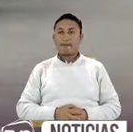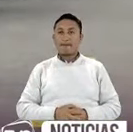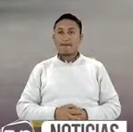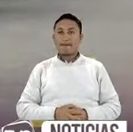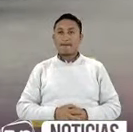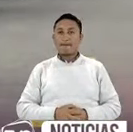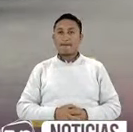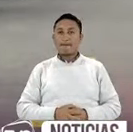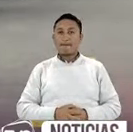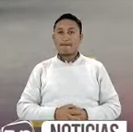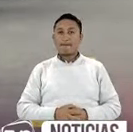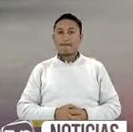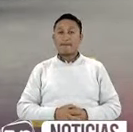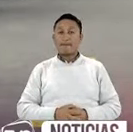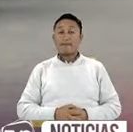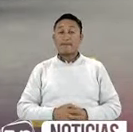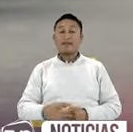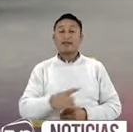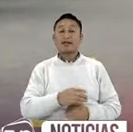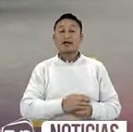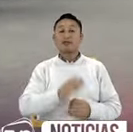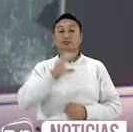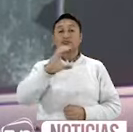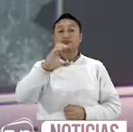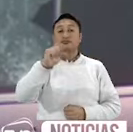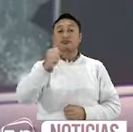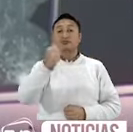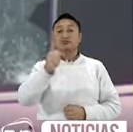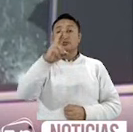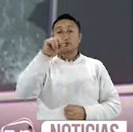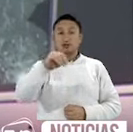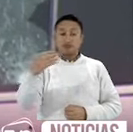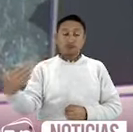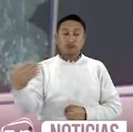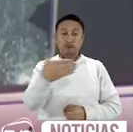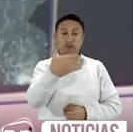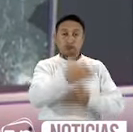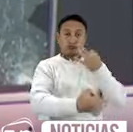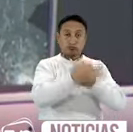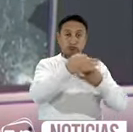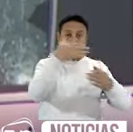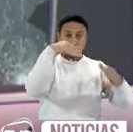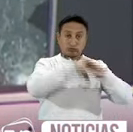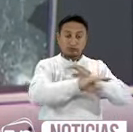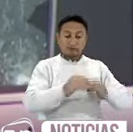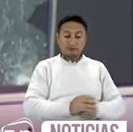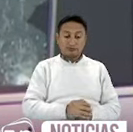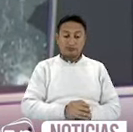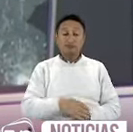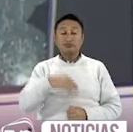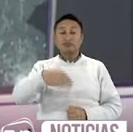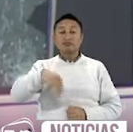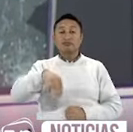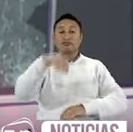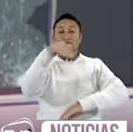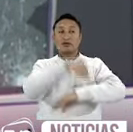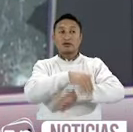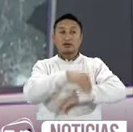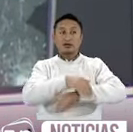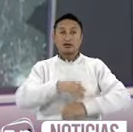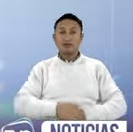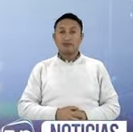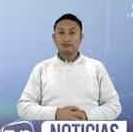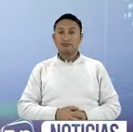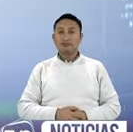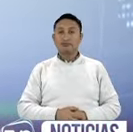El agente fiscal César Suárez se dirigía a una unidad judicial la tarde de este miércoles 17 de